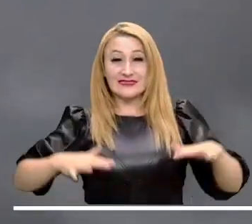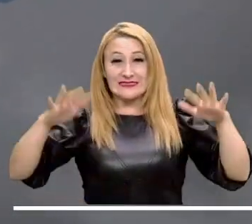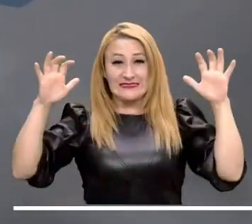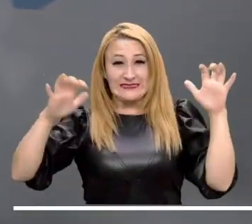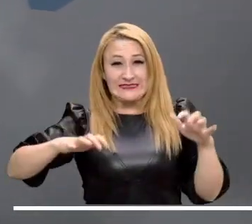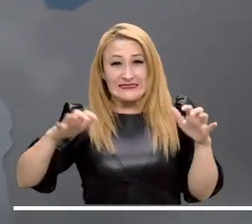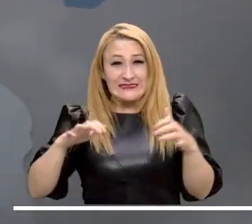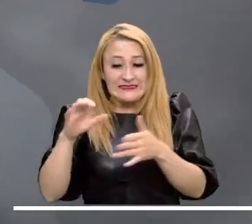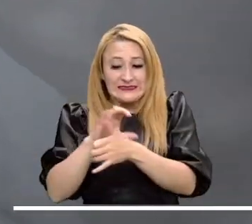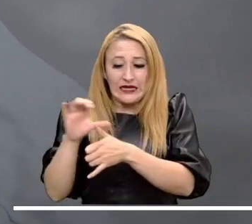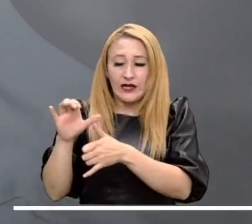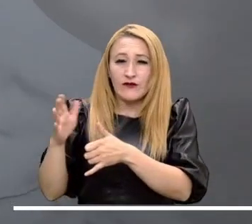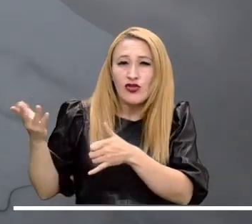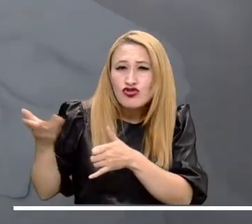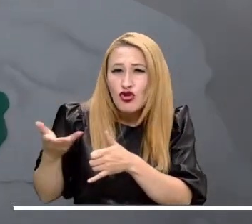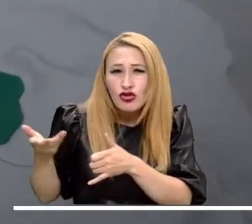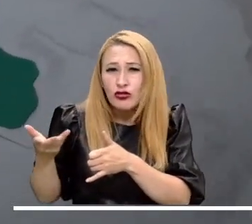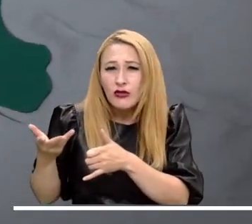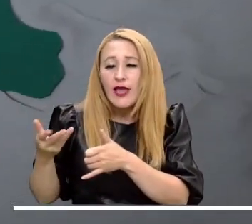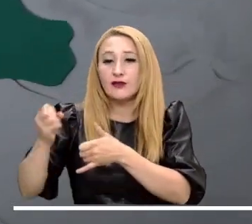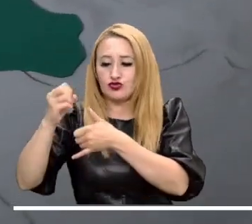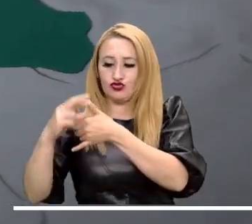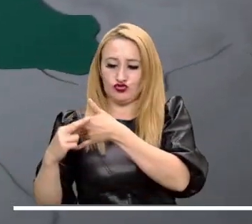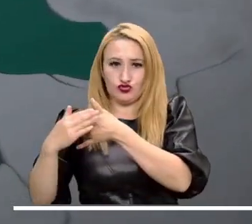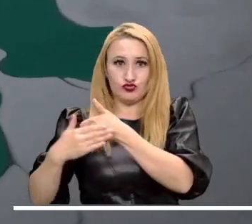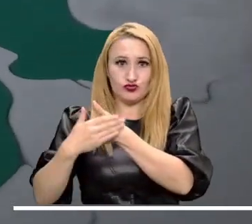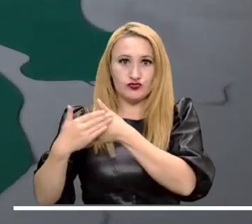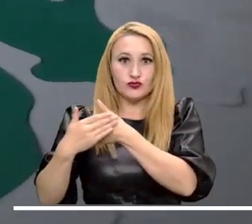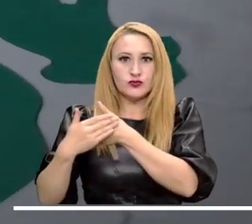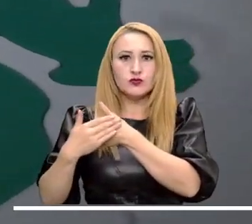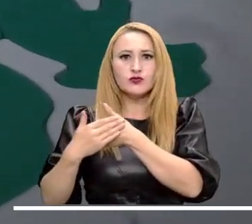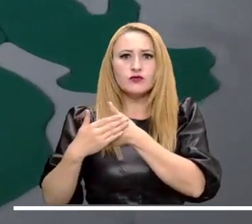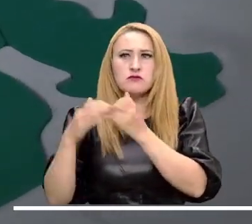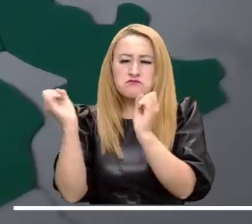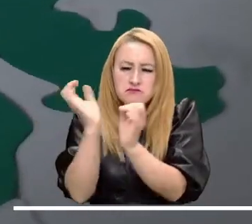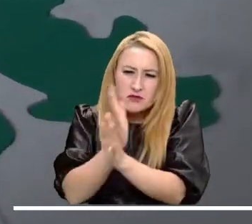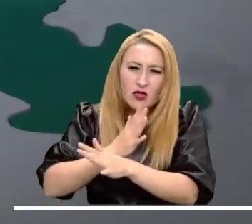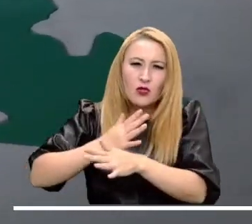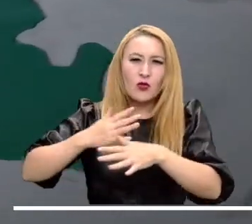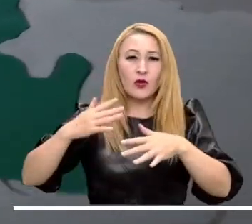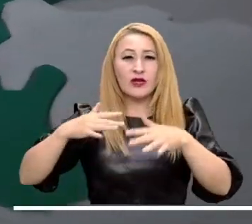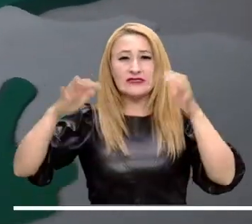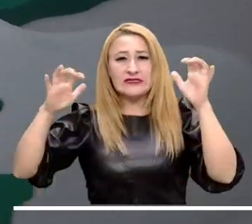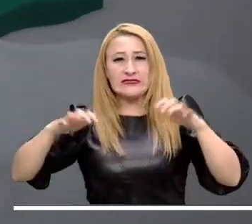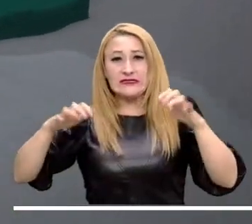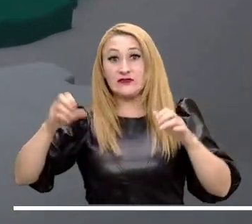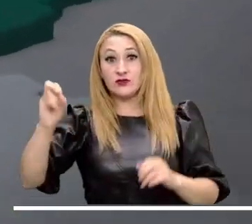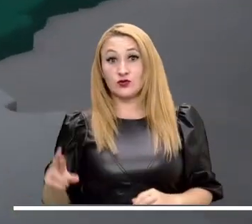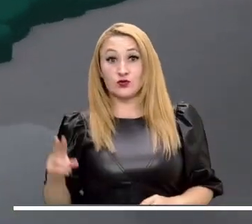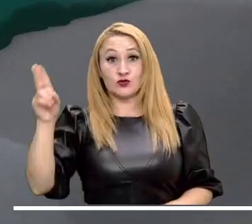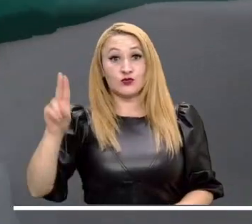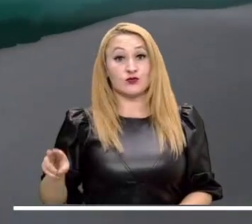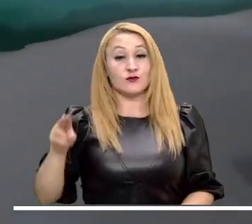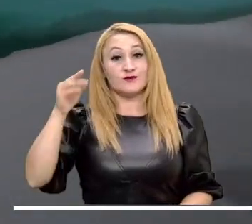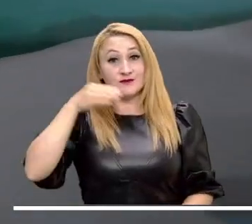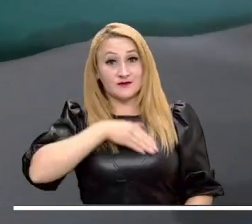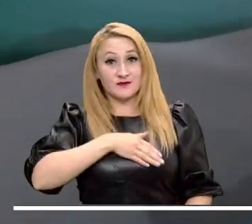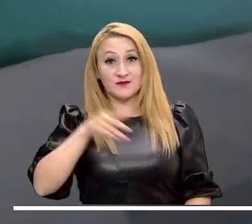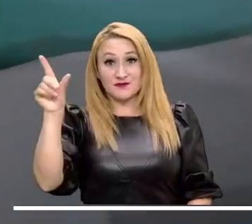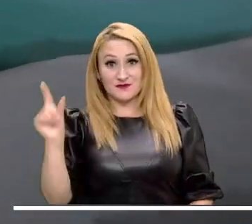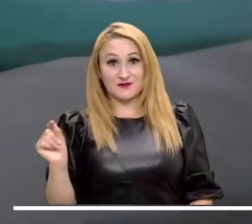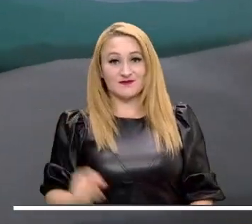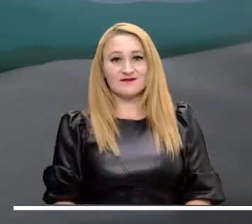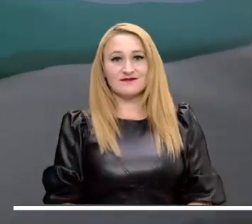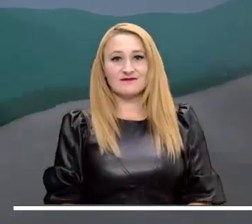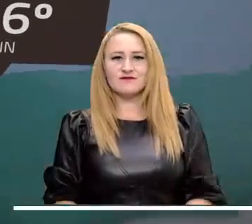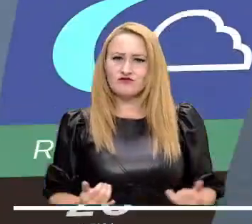Las precipitaciones del Caribe se concentrarían en el sur de la región. Con la llegada de la madrugada, se espera que persistan en el sur de Sucre, Bolívar